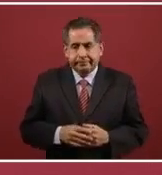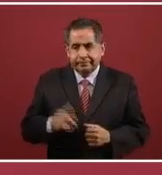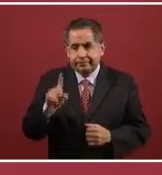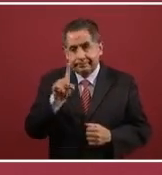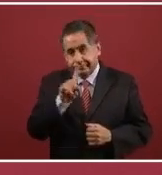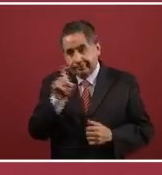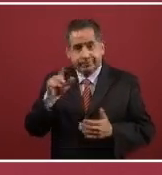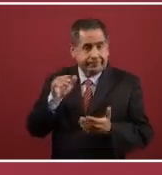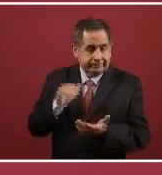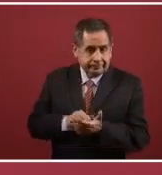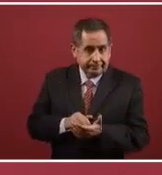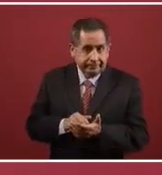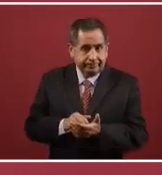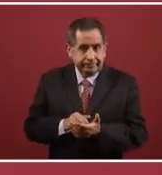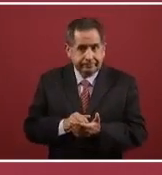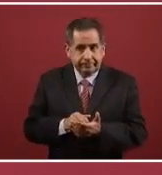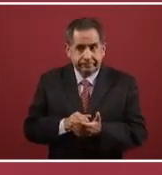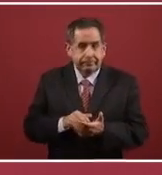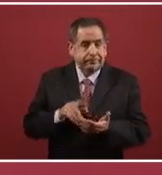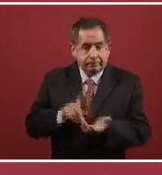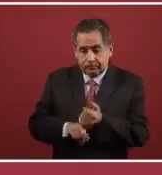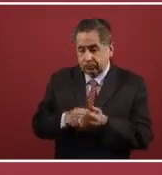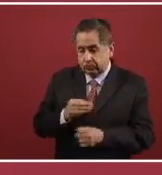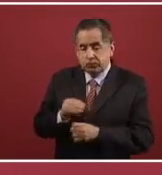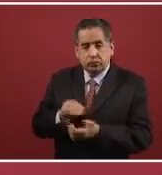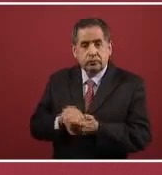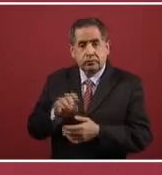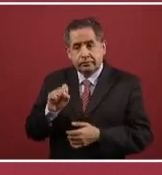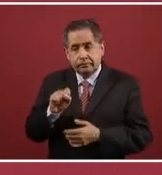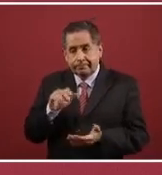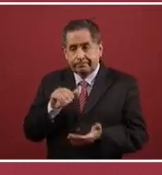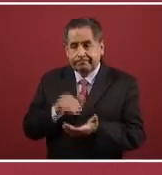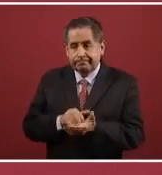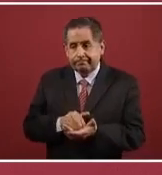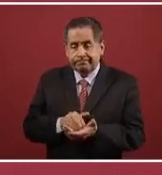100,000 y tenemos 60,000,